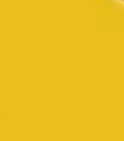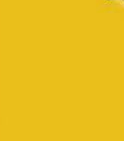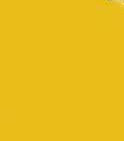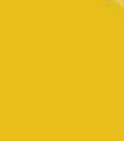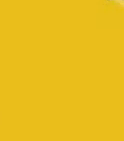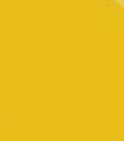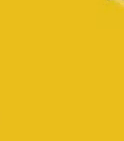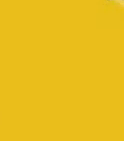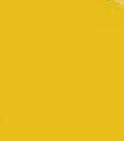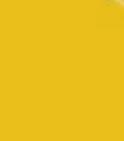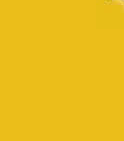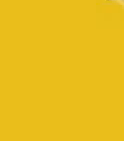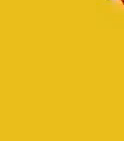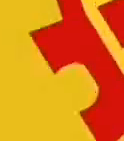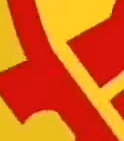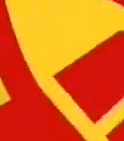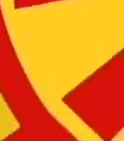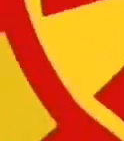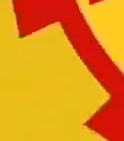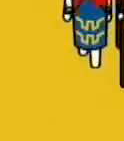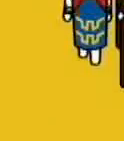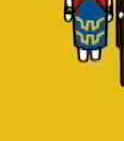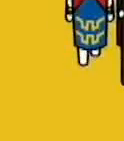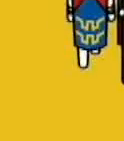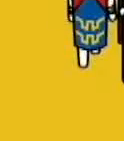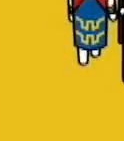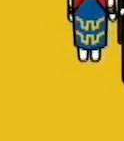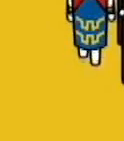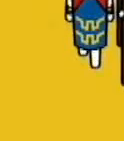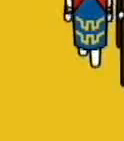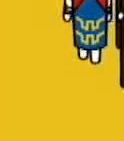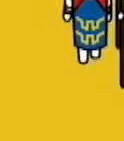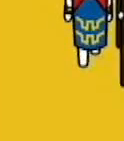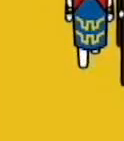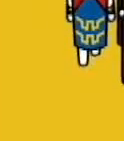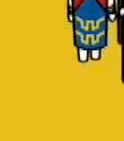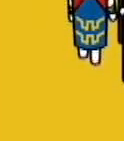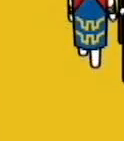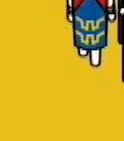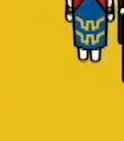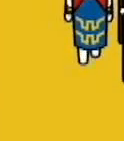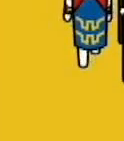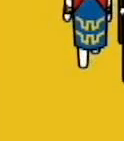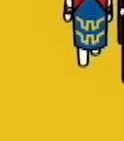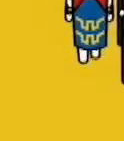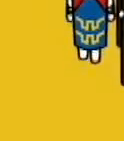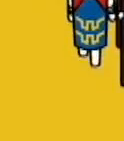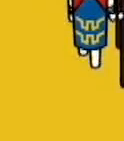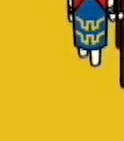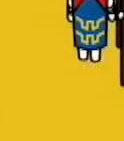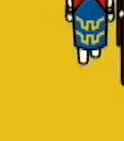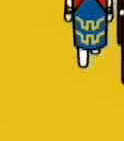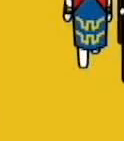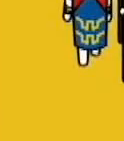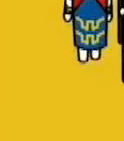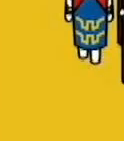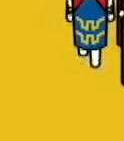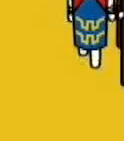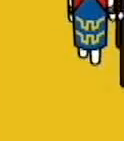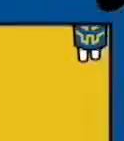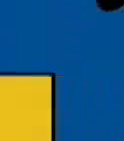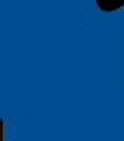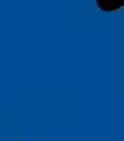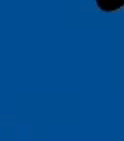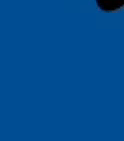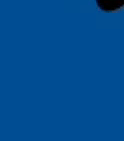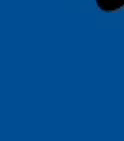nombre. Después de la conquista inca, Huayna Cápac la convirtió en una de las ciudades más importantes del Tahuantinsuyo. Los españoles la